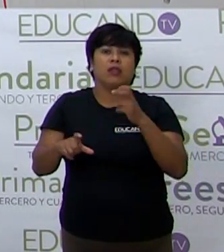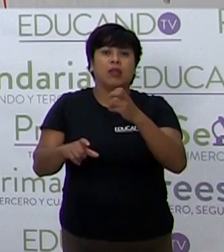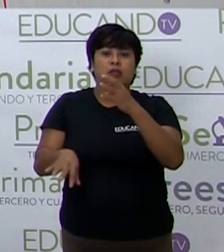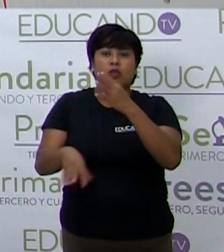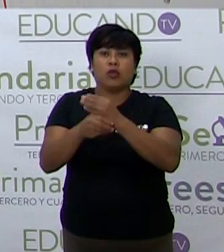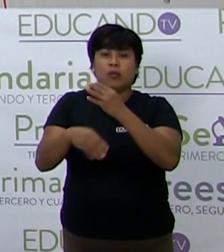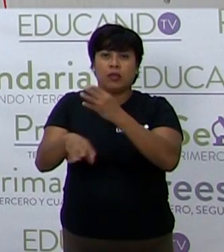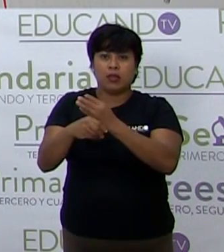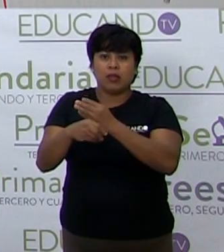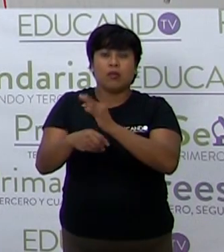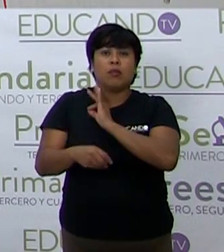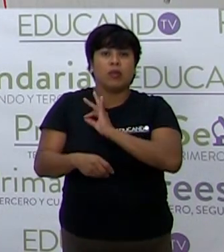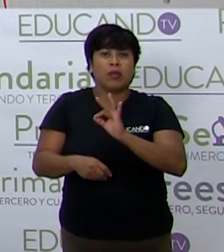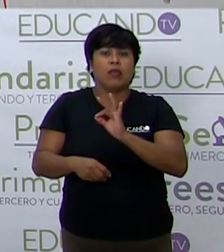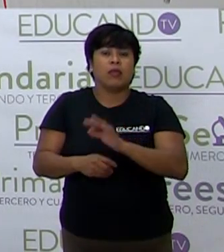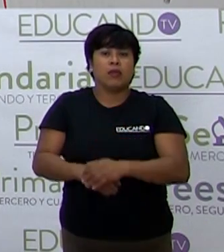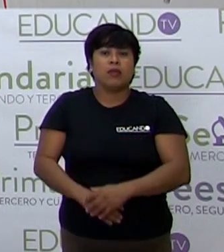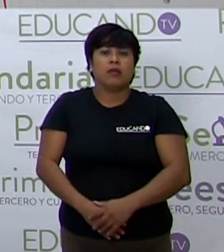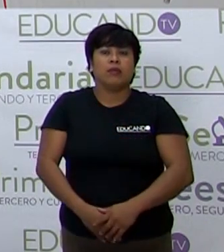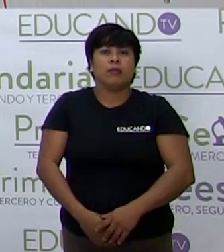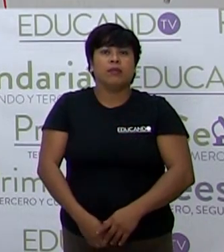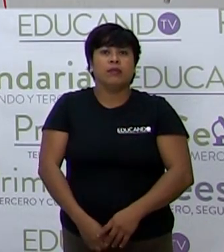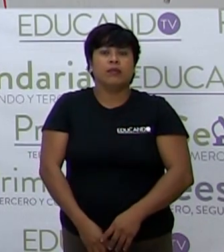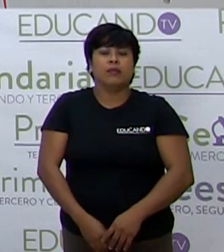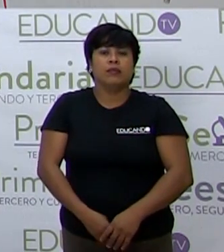completada aquí, voy a poner aquí el